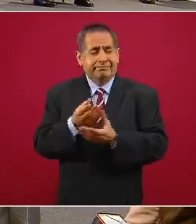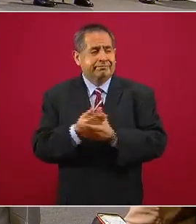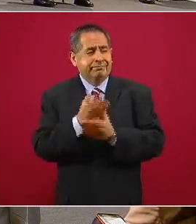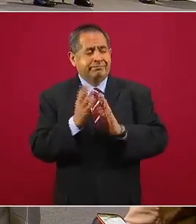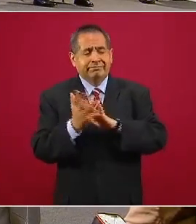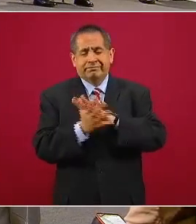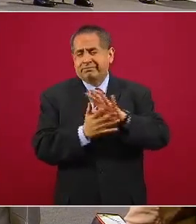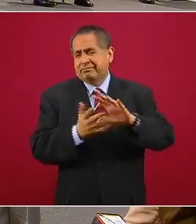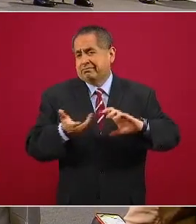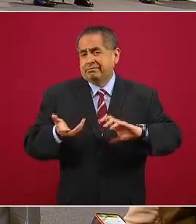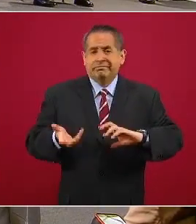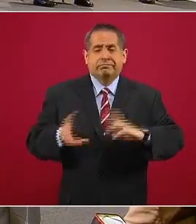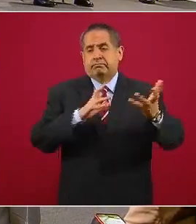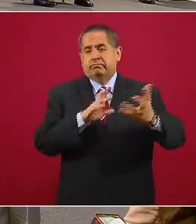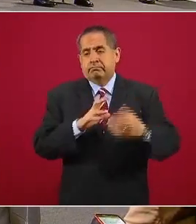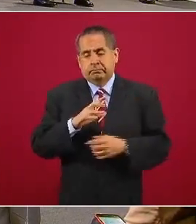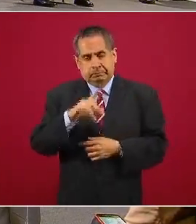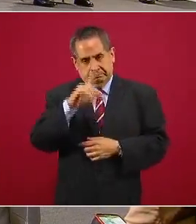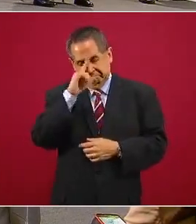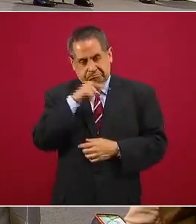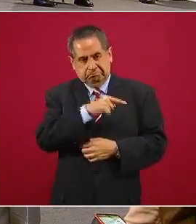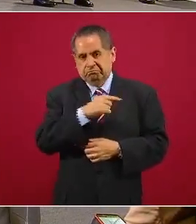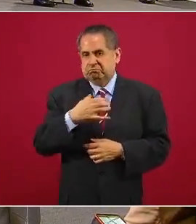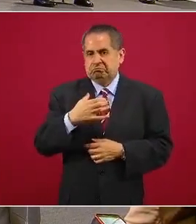no nos hubiese